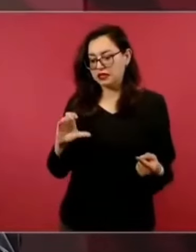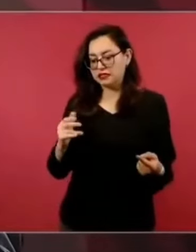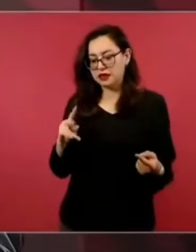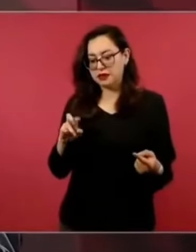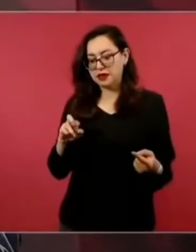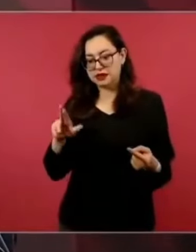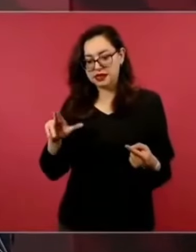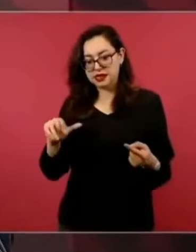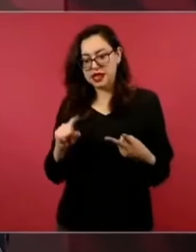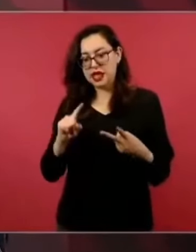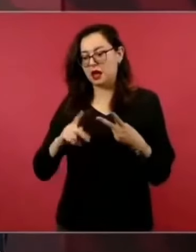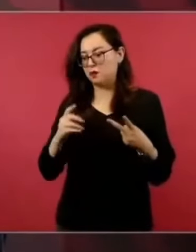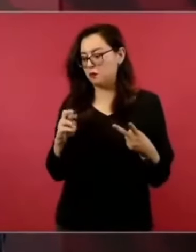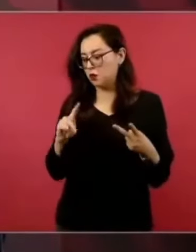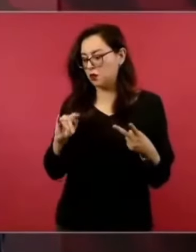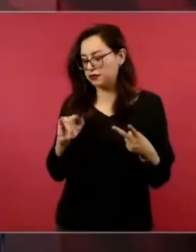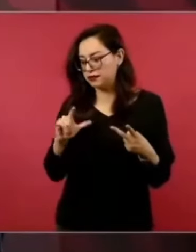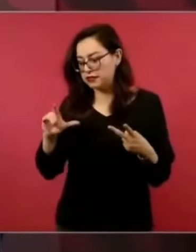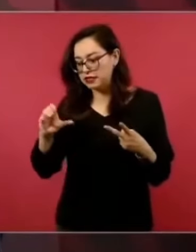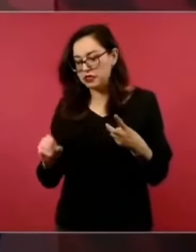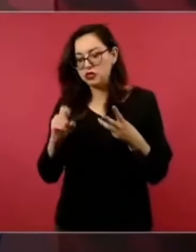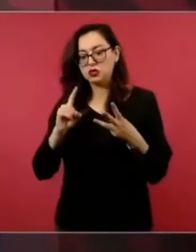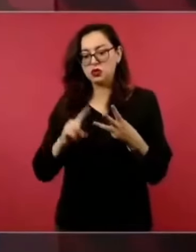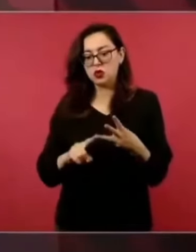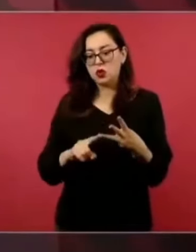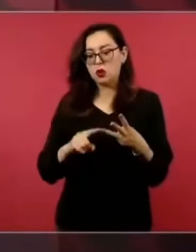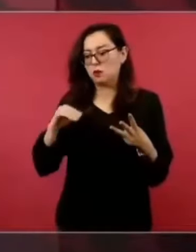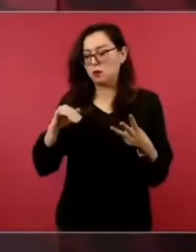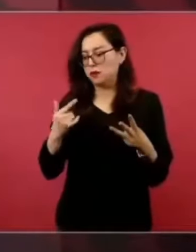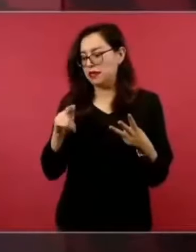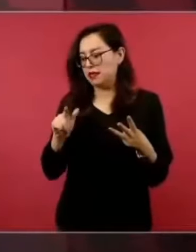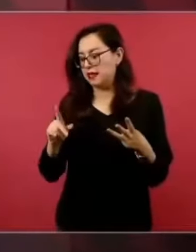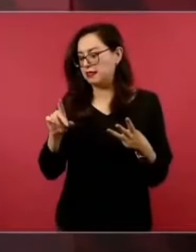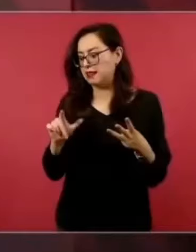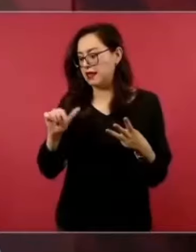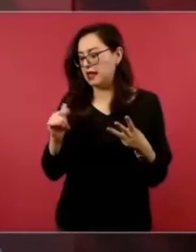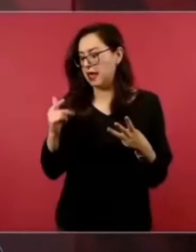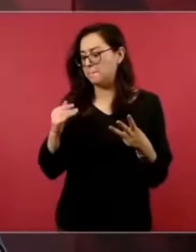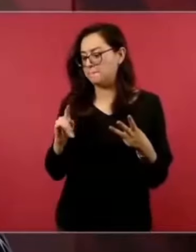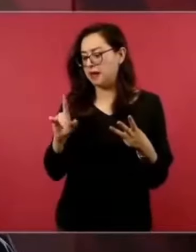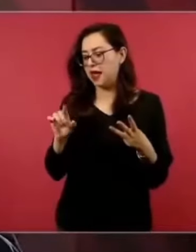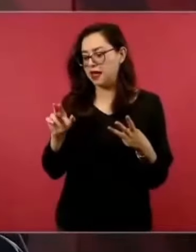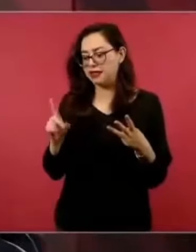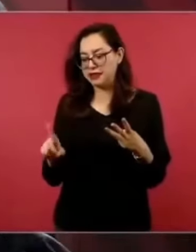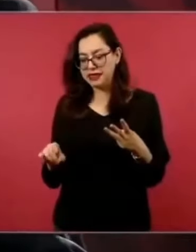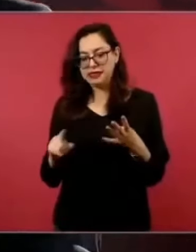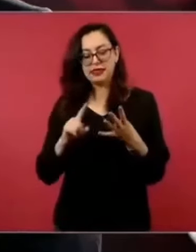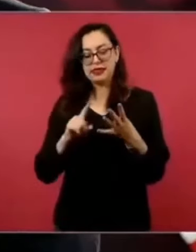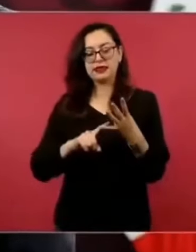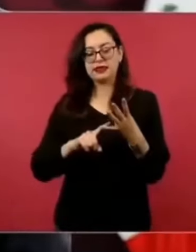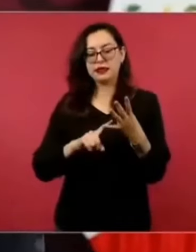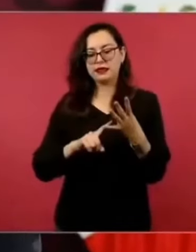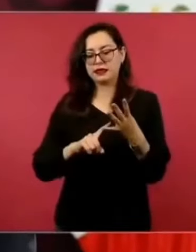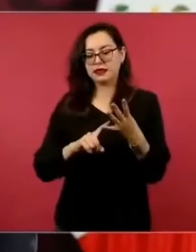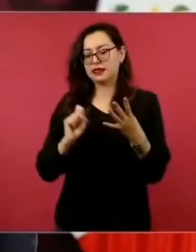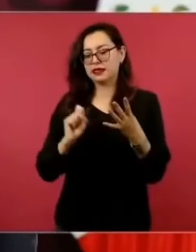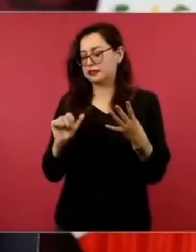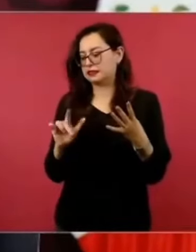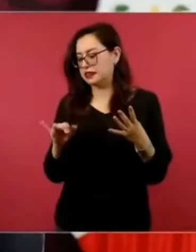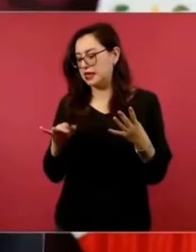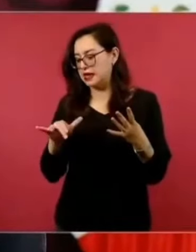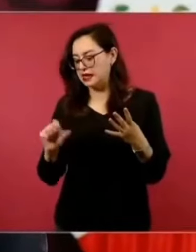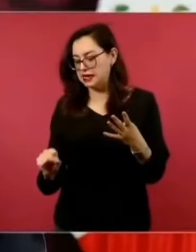licenciado Miguel de la Madrid lo devaluó el licenciado Carlos Salinas